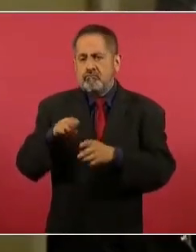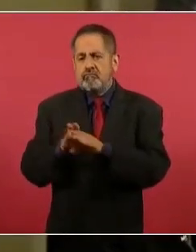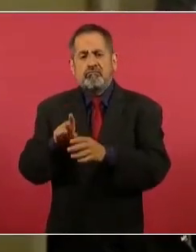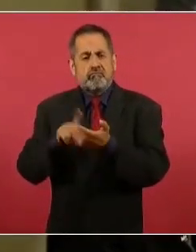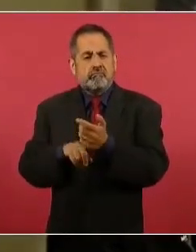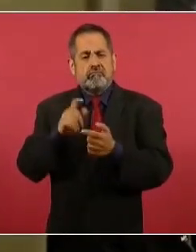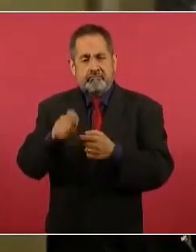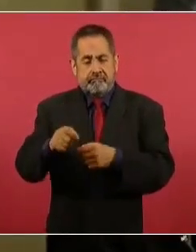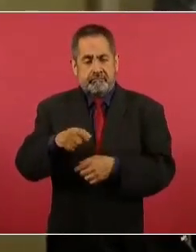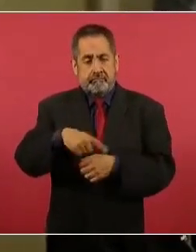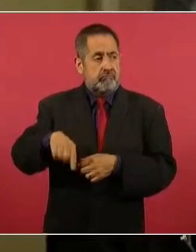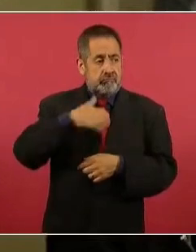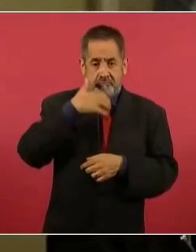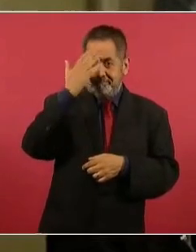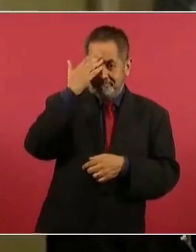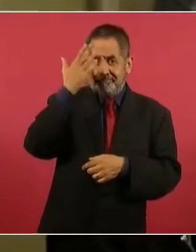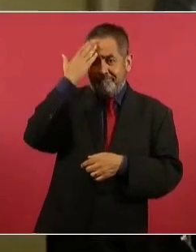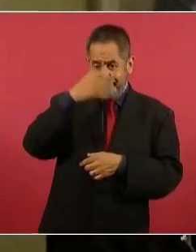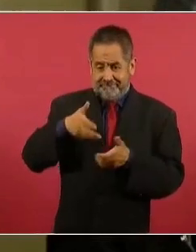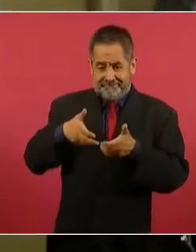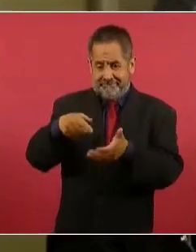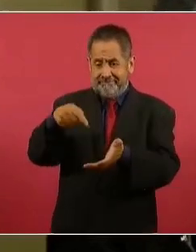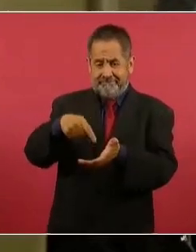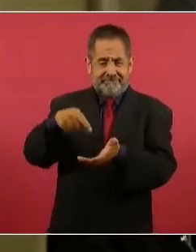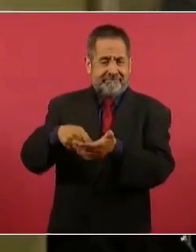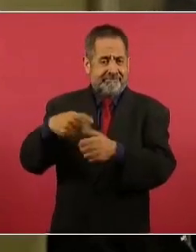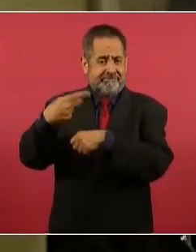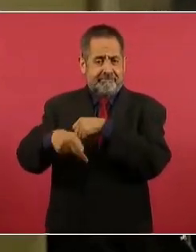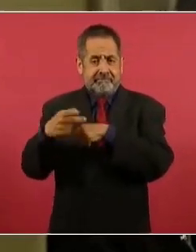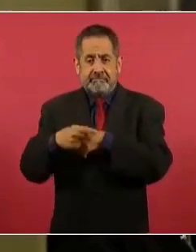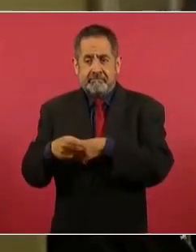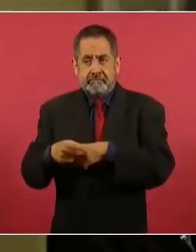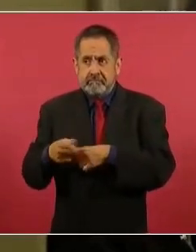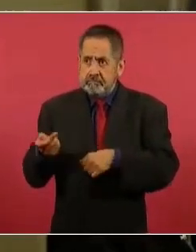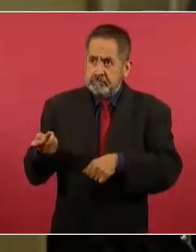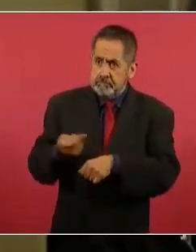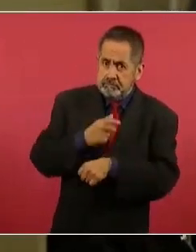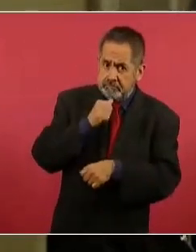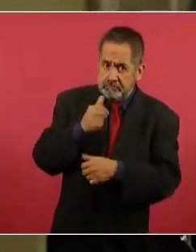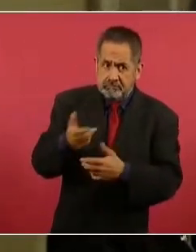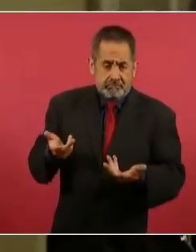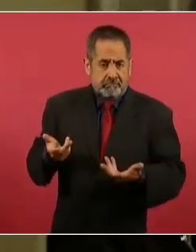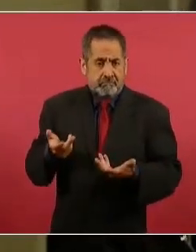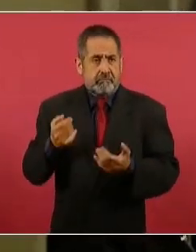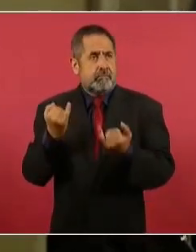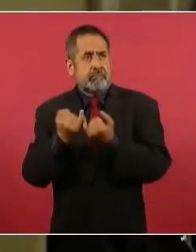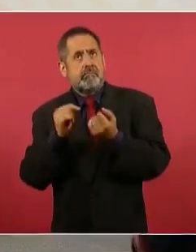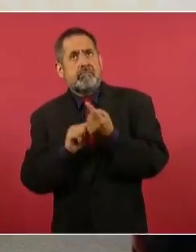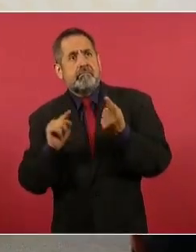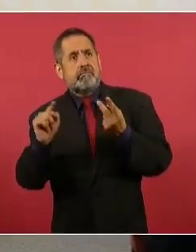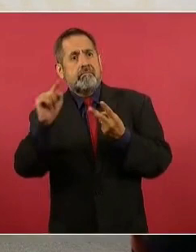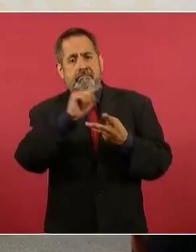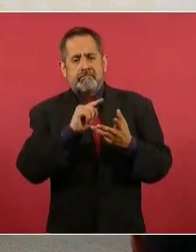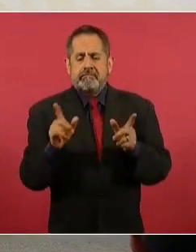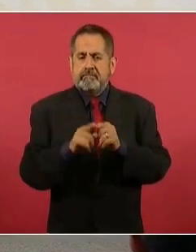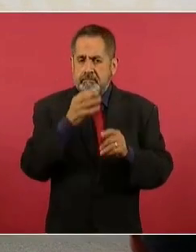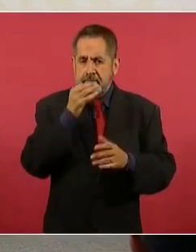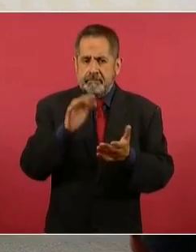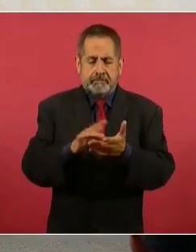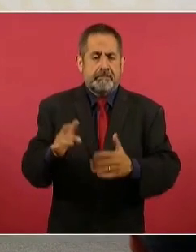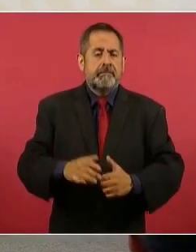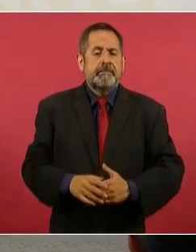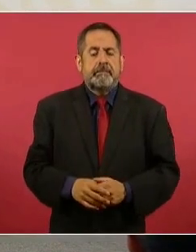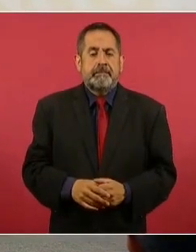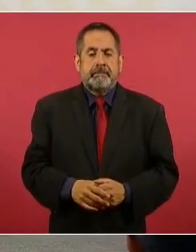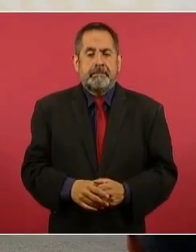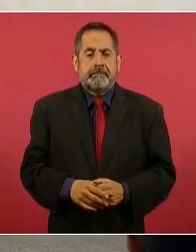punto que ellos ya tienen identificado como una zona de peligro, sino en las demás carreteras del país. Muchas gracias. Sí, pues estamos